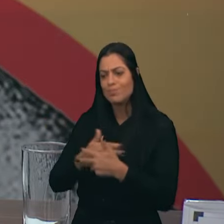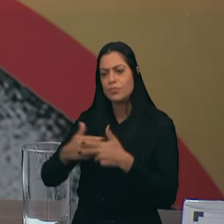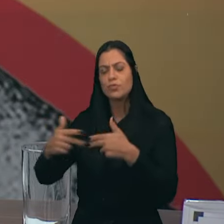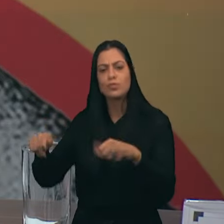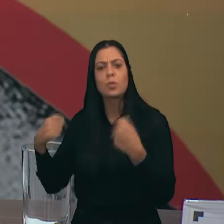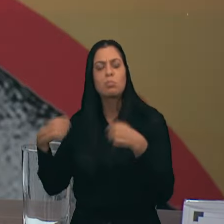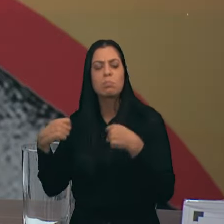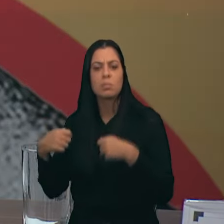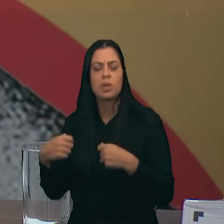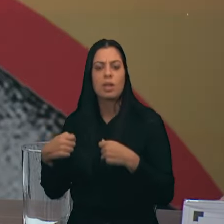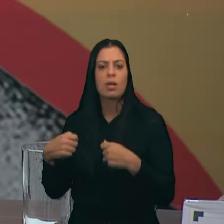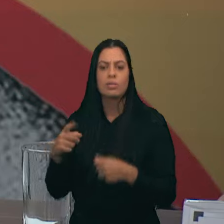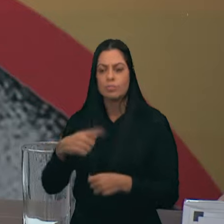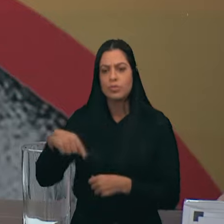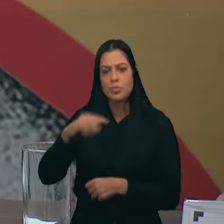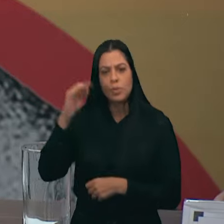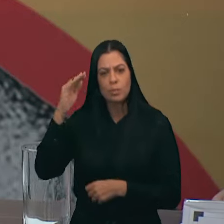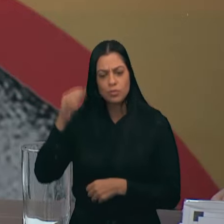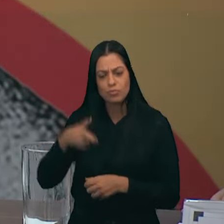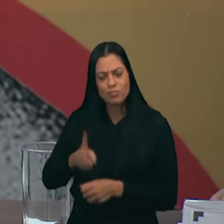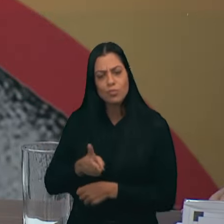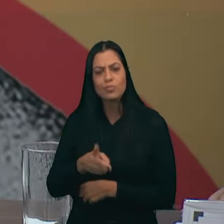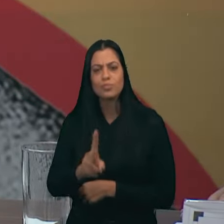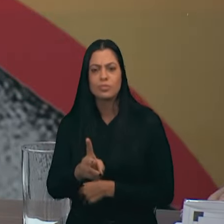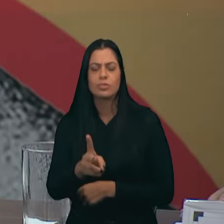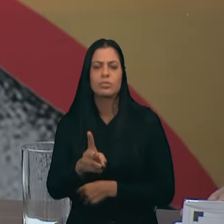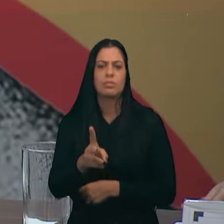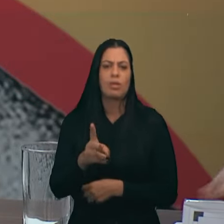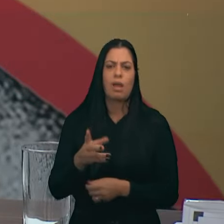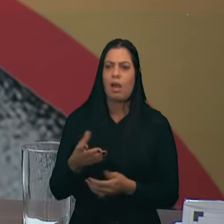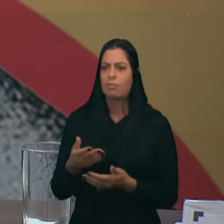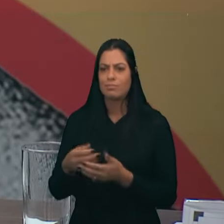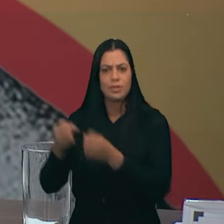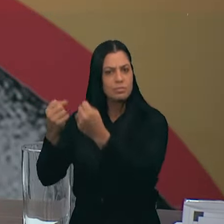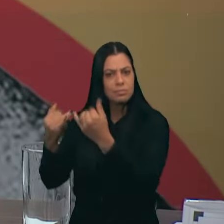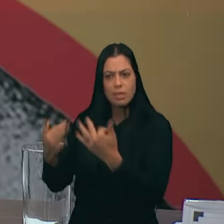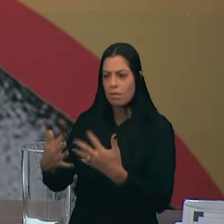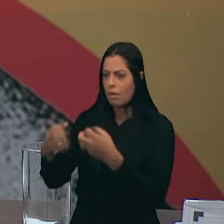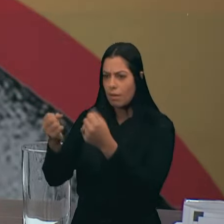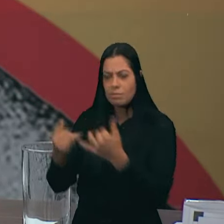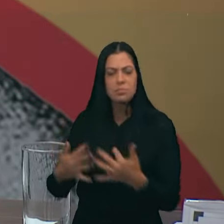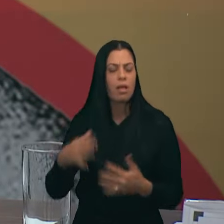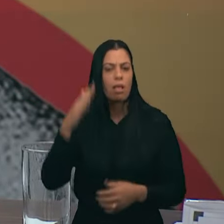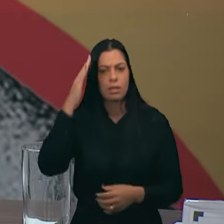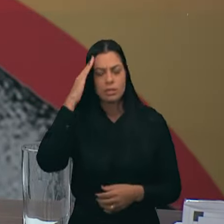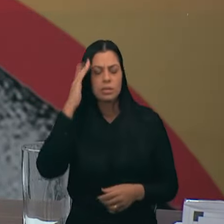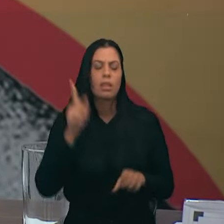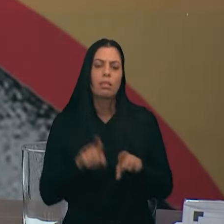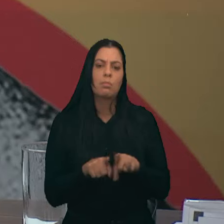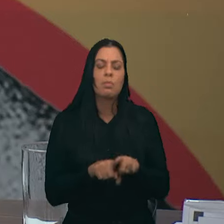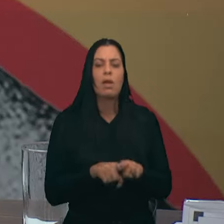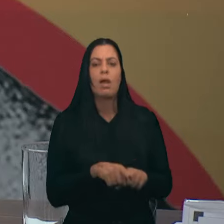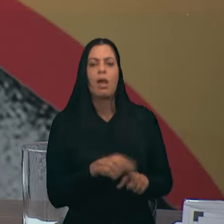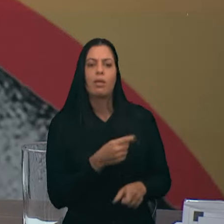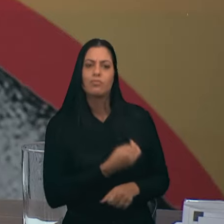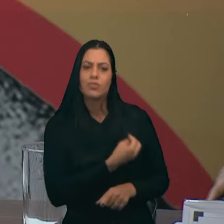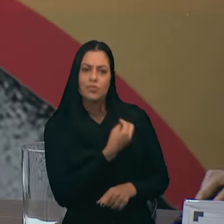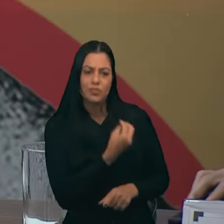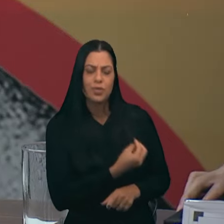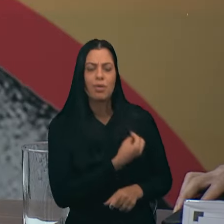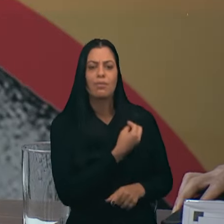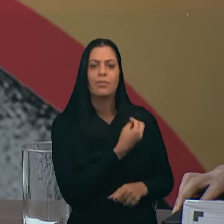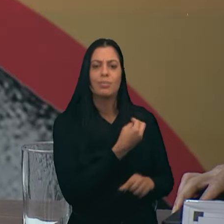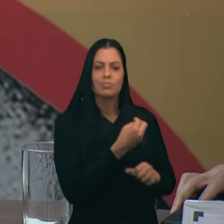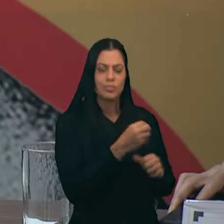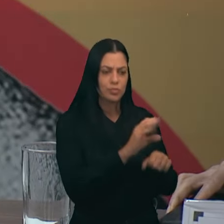necesarios para que podamos seguir interpretando en el sentido de una Constitución viva, garantizando